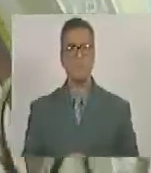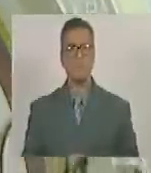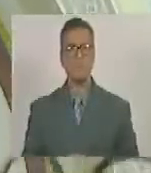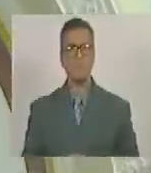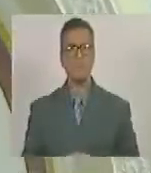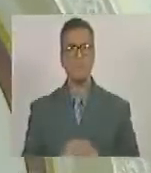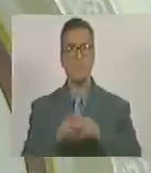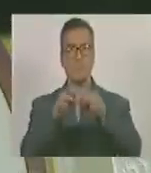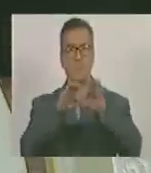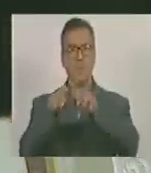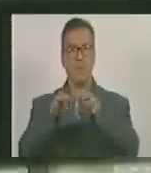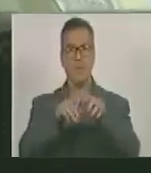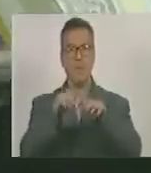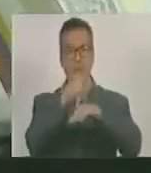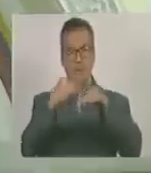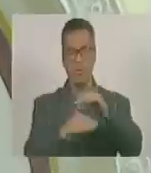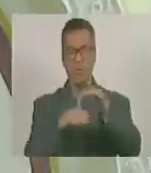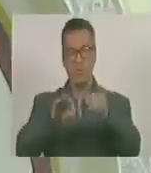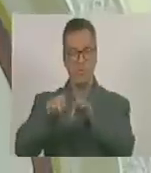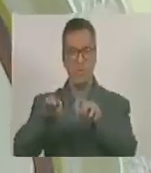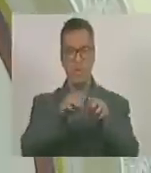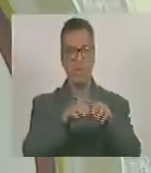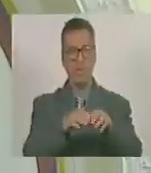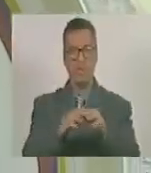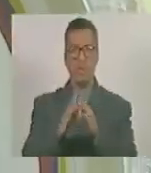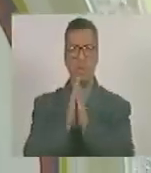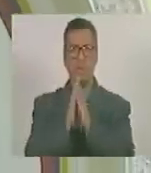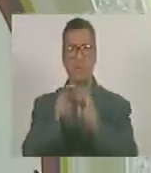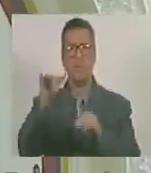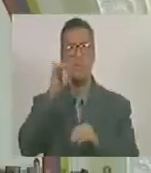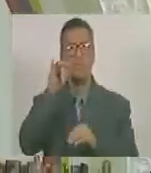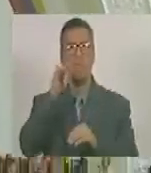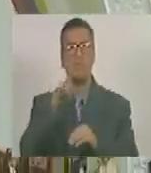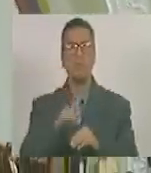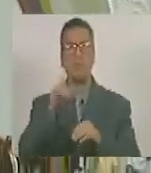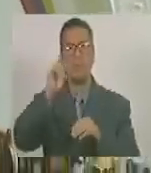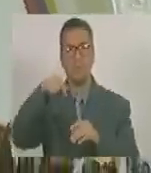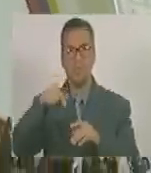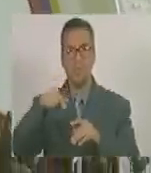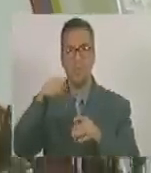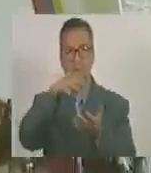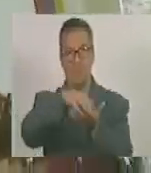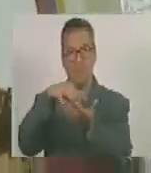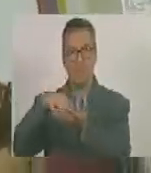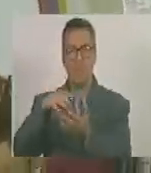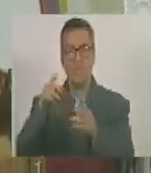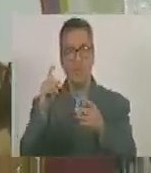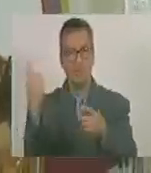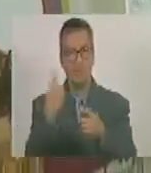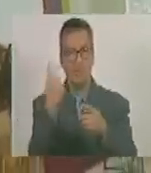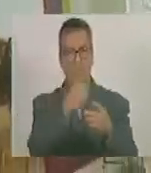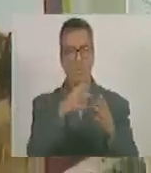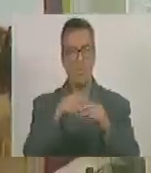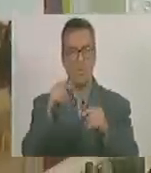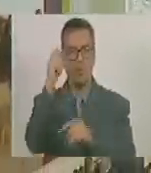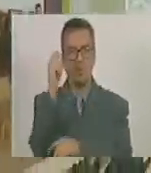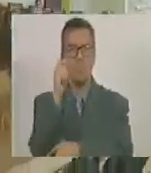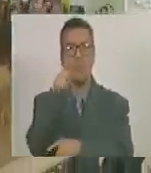Ciudadana subsecretaria, sírvase informar si hay quórum. Hay quórum, ciudadano